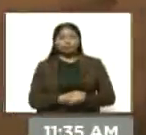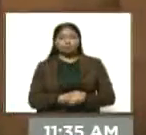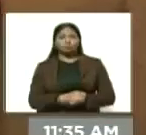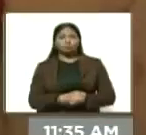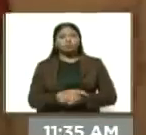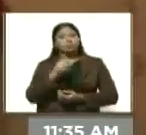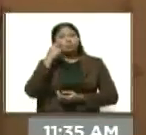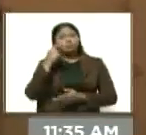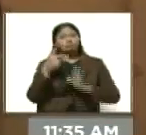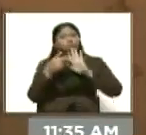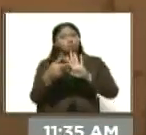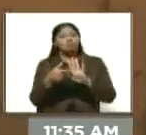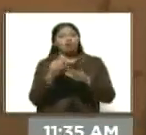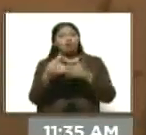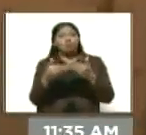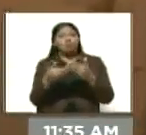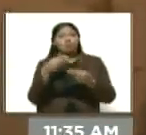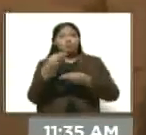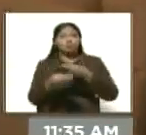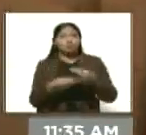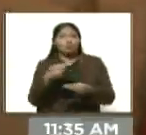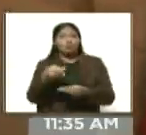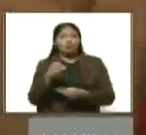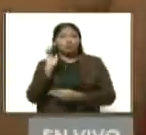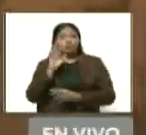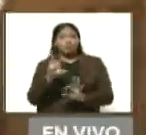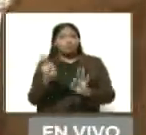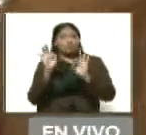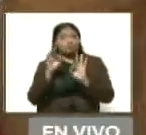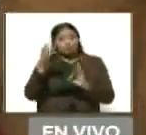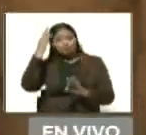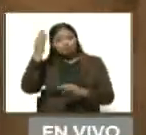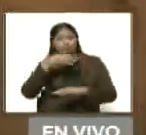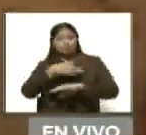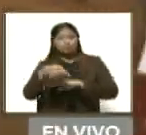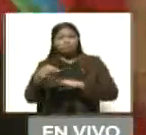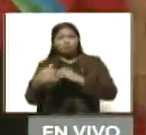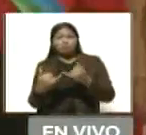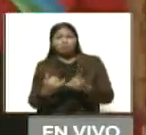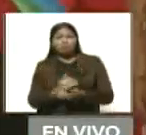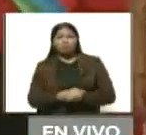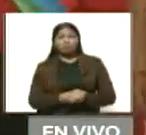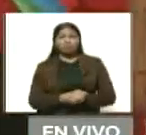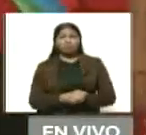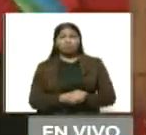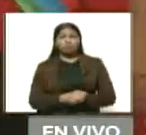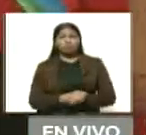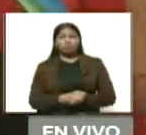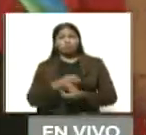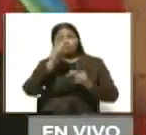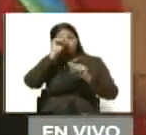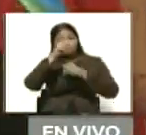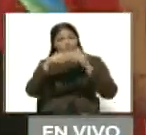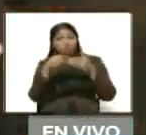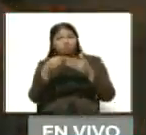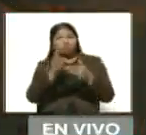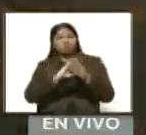También está planteada durante la realización de esta sesión especial del Consejo Municipal de Caracas el reconocimiento de